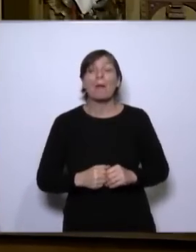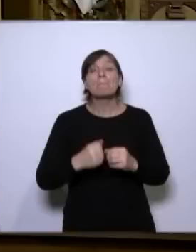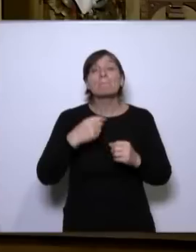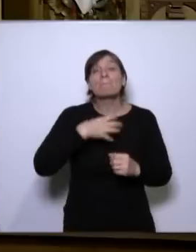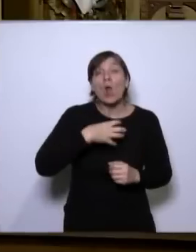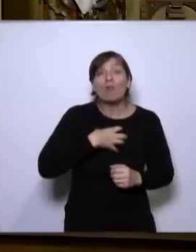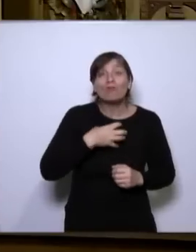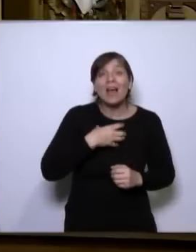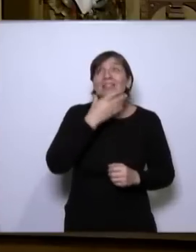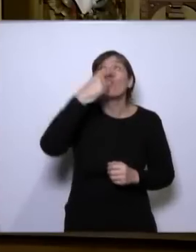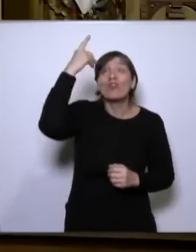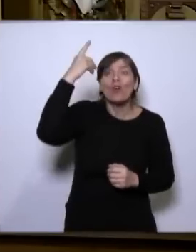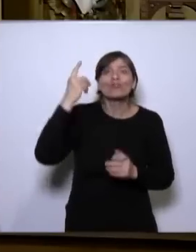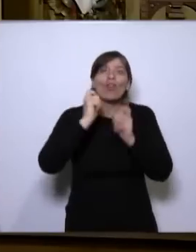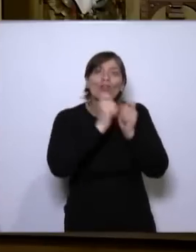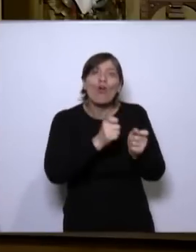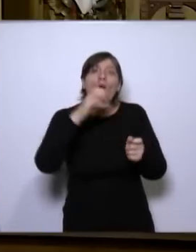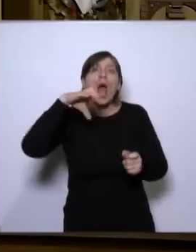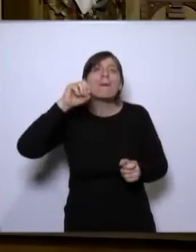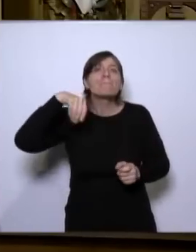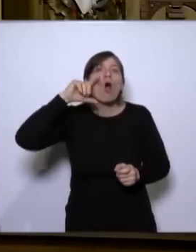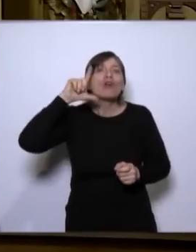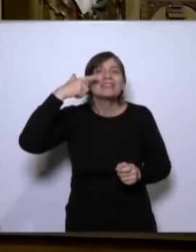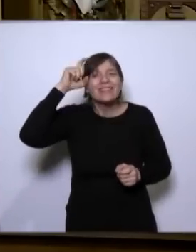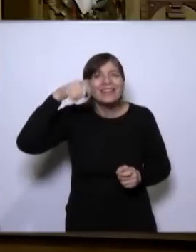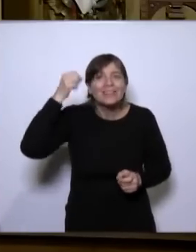Por la confianza que Dios le dispensaba a Moisés,